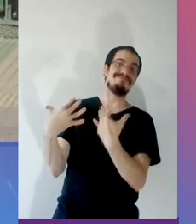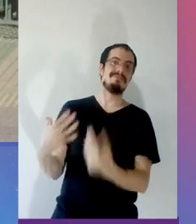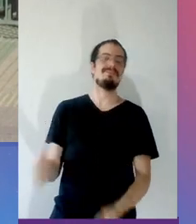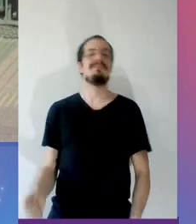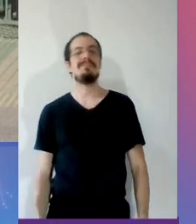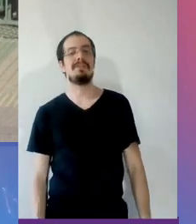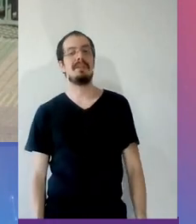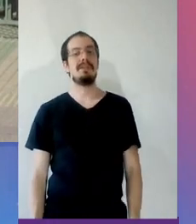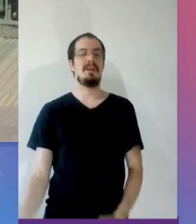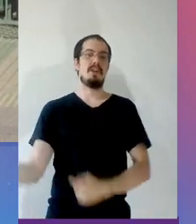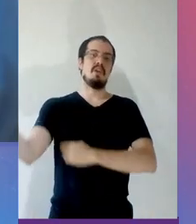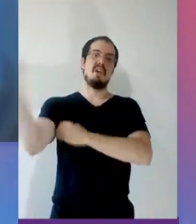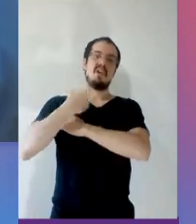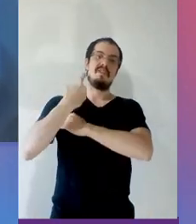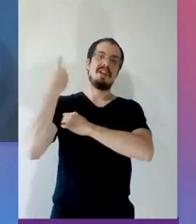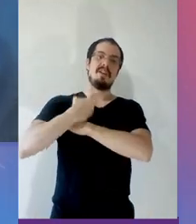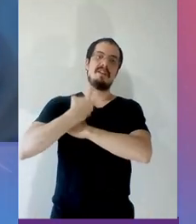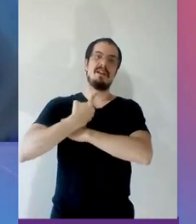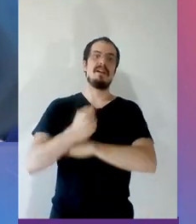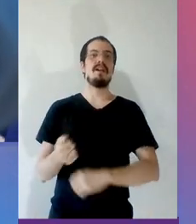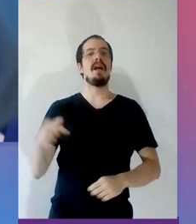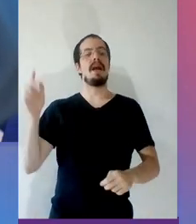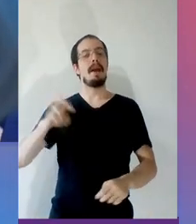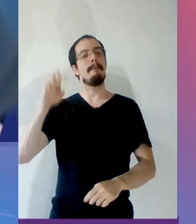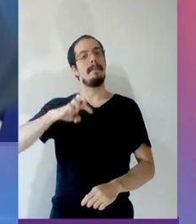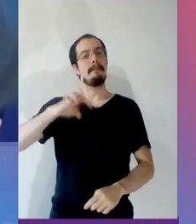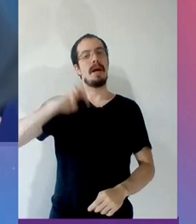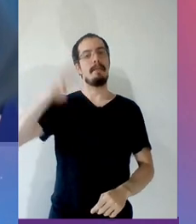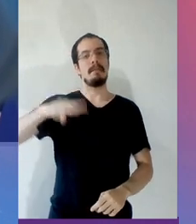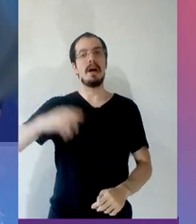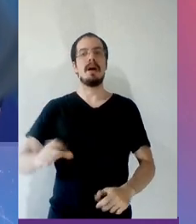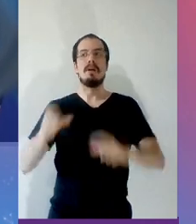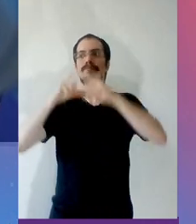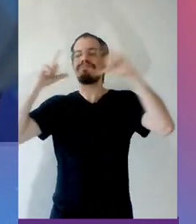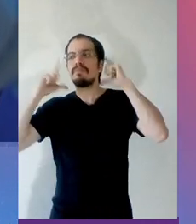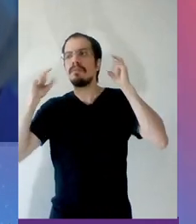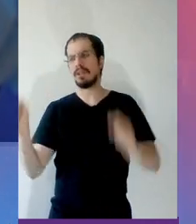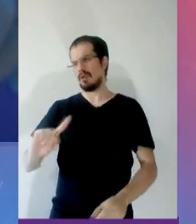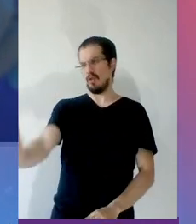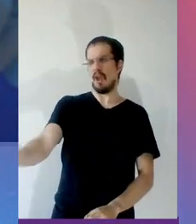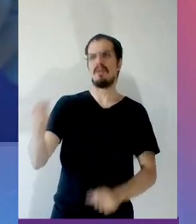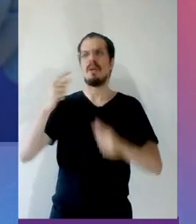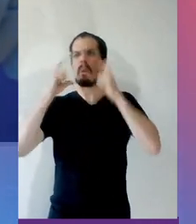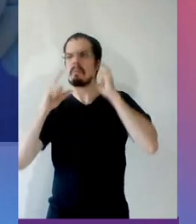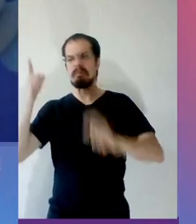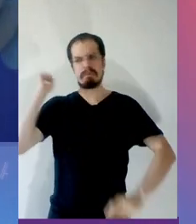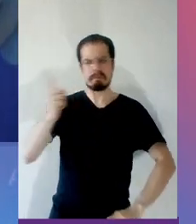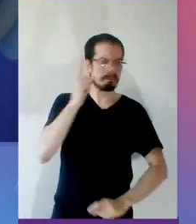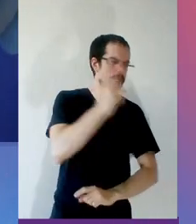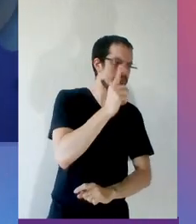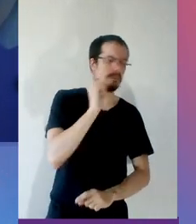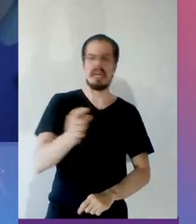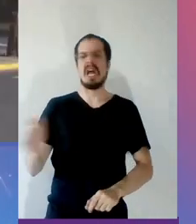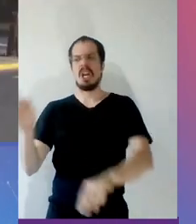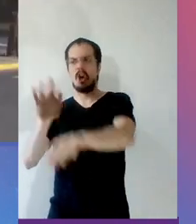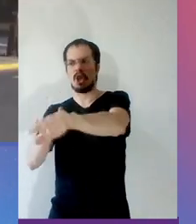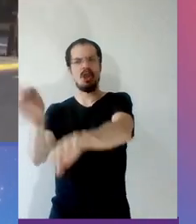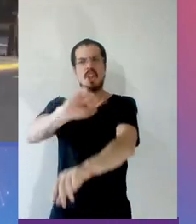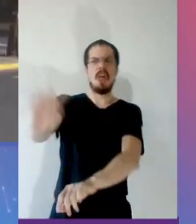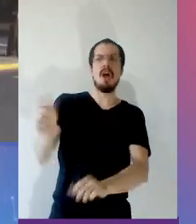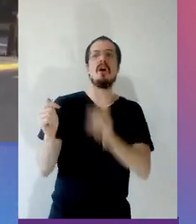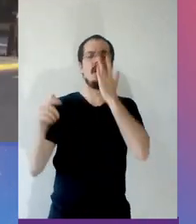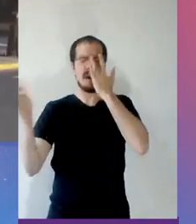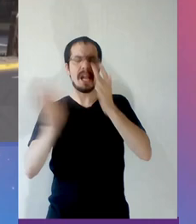los padres, las madres, ponte la mascarilla, que no te la saques, que no vayas a besos, que no toques, que lávate las manos, que échate el